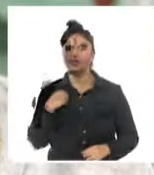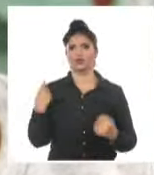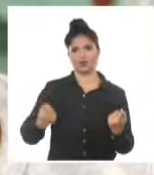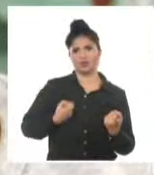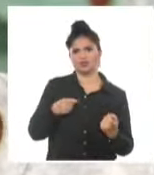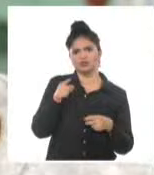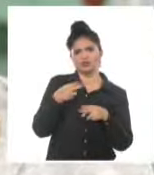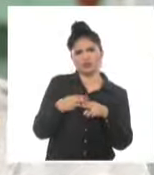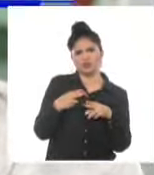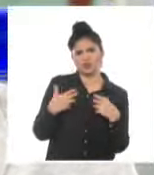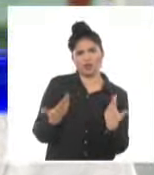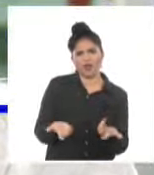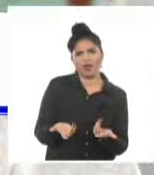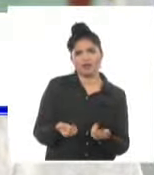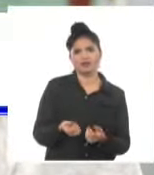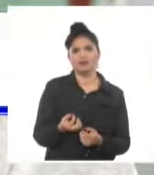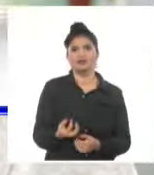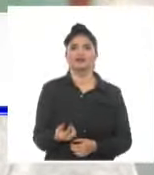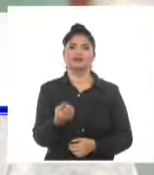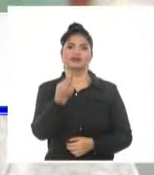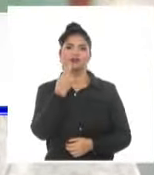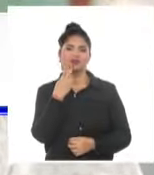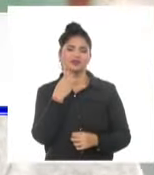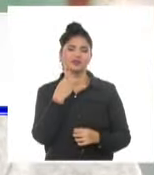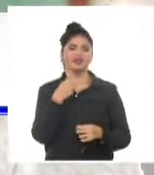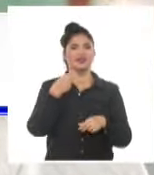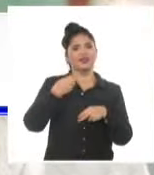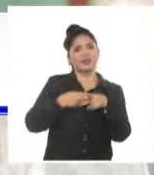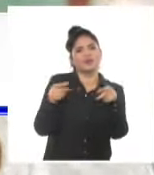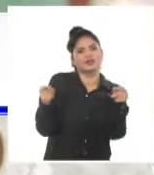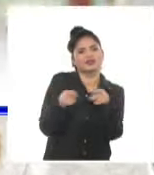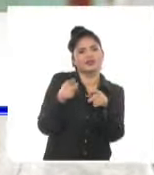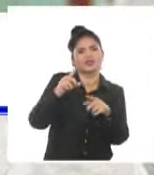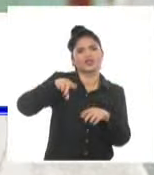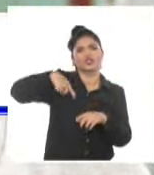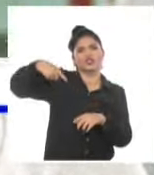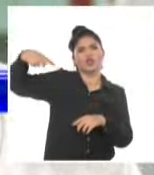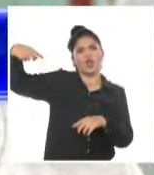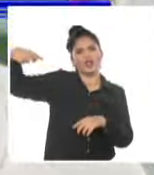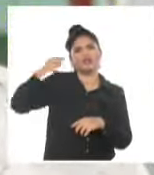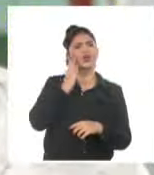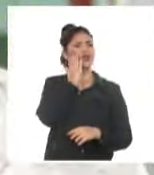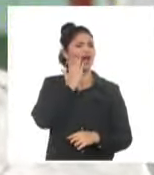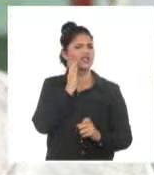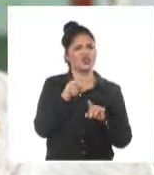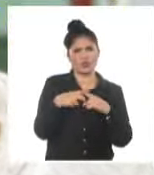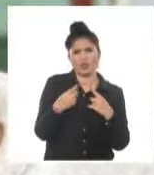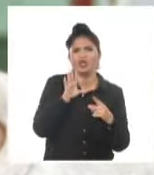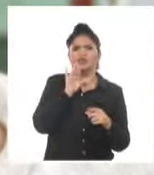nombre que me dijiste? Tornadita Espinosa Uranga. ¿Y por qué te dicen así?